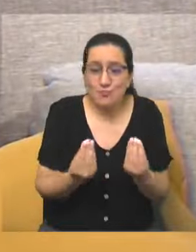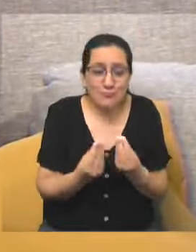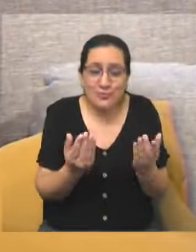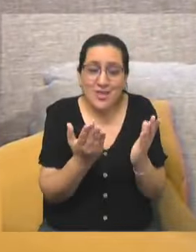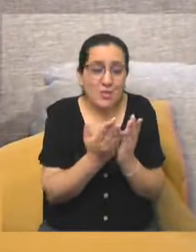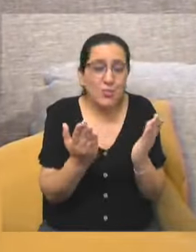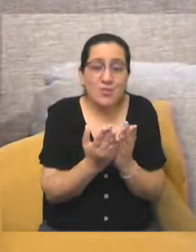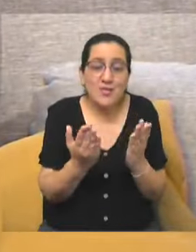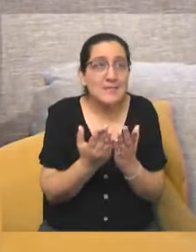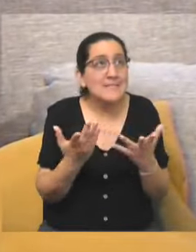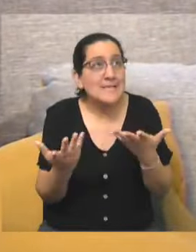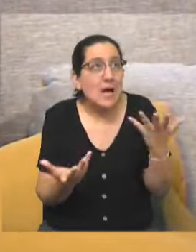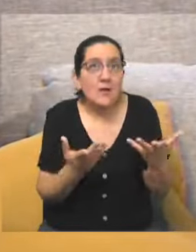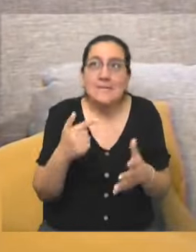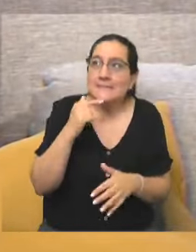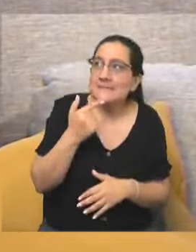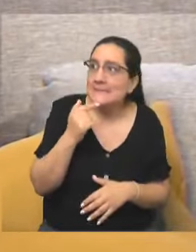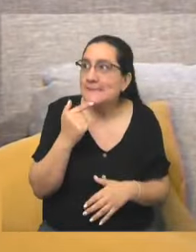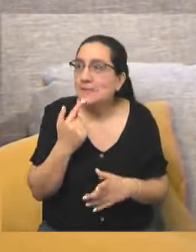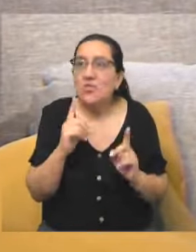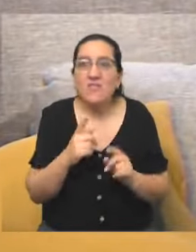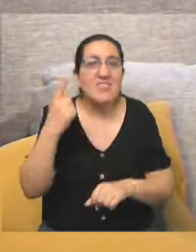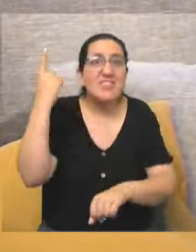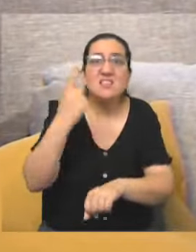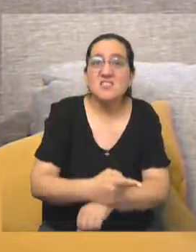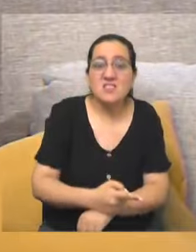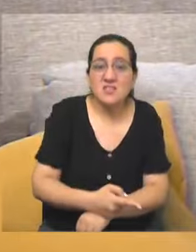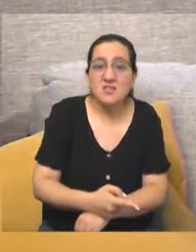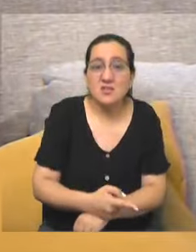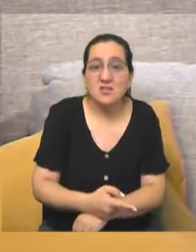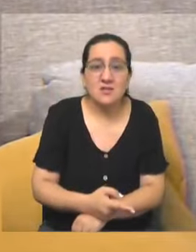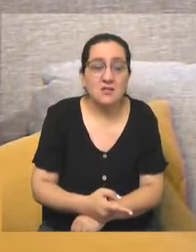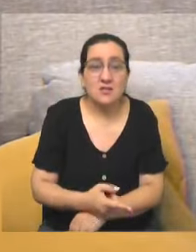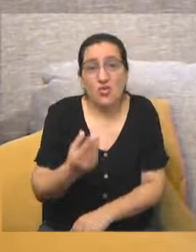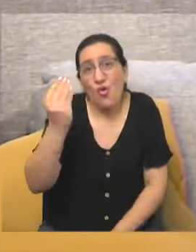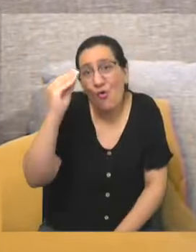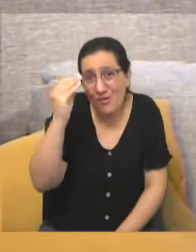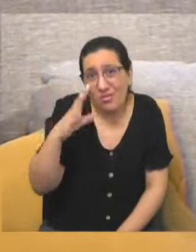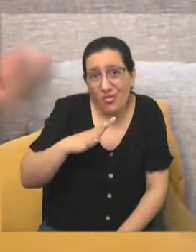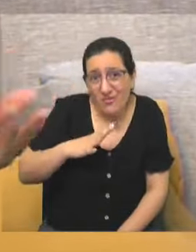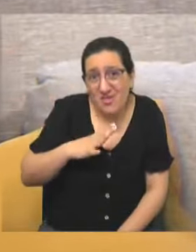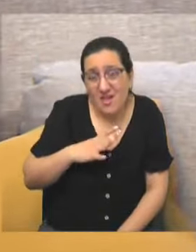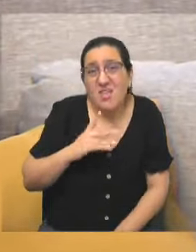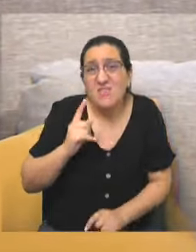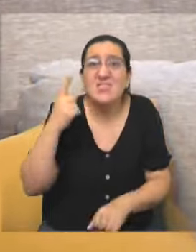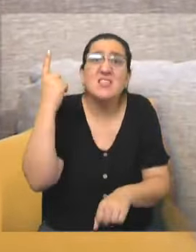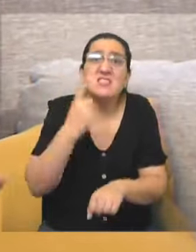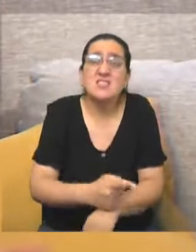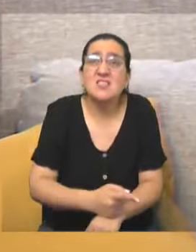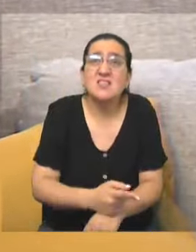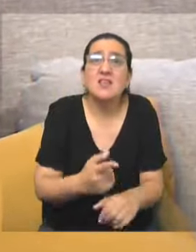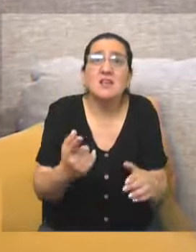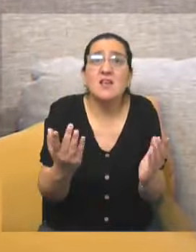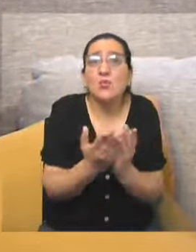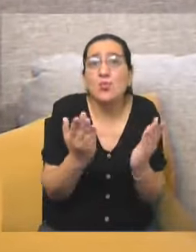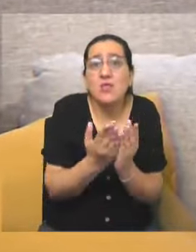están pasando en estos meses cuando tienen que decidir, de repente a muy joven edad, qué quieren hacer de su vida en el futuro a nivel